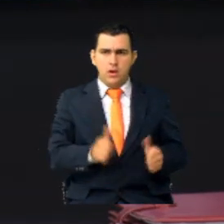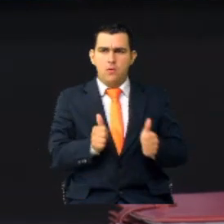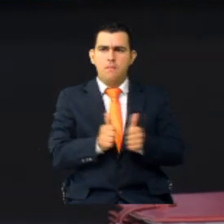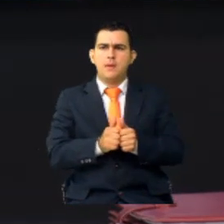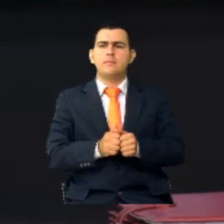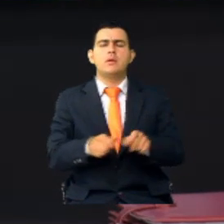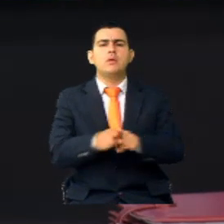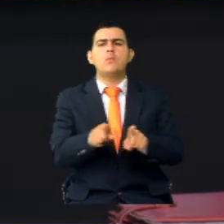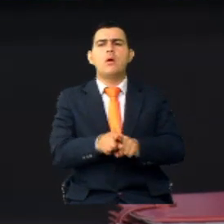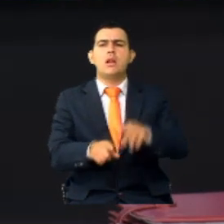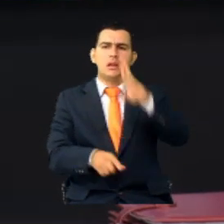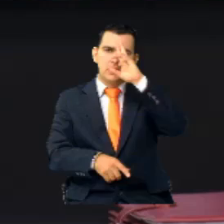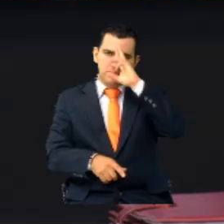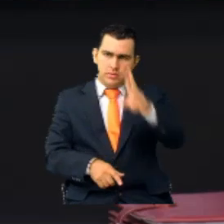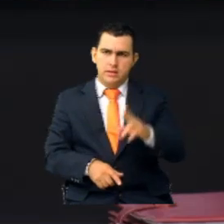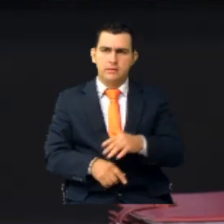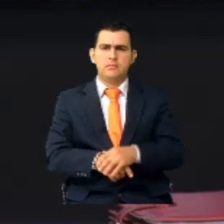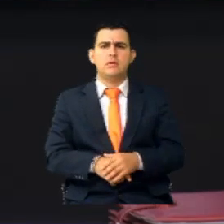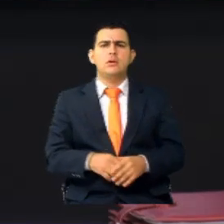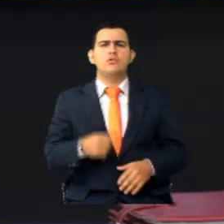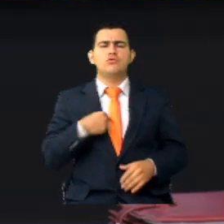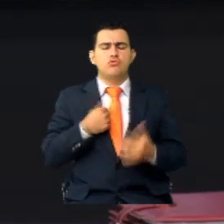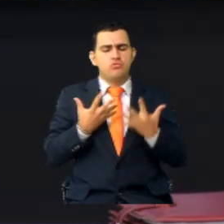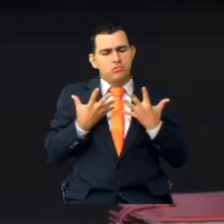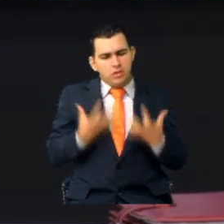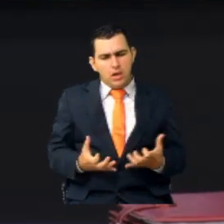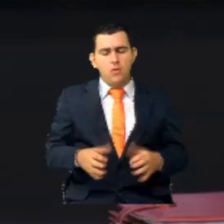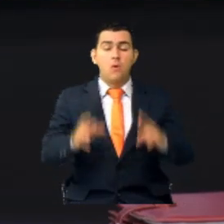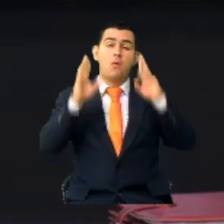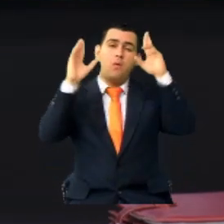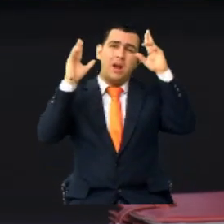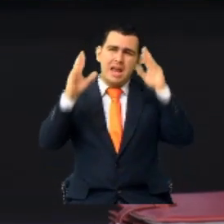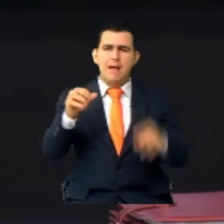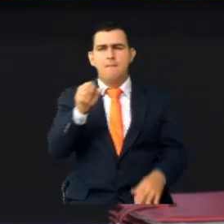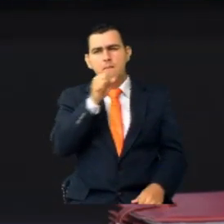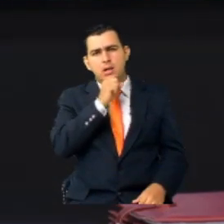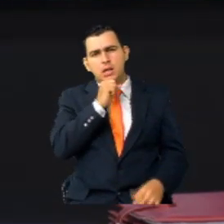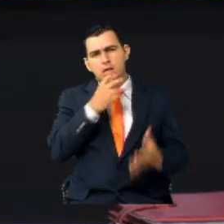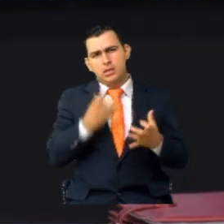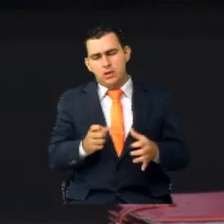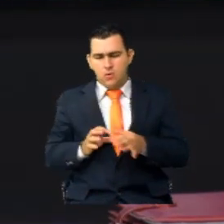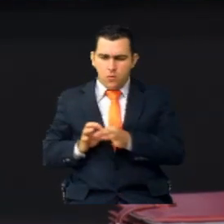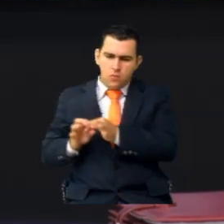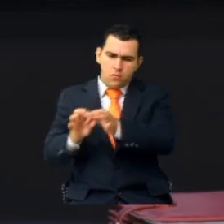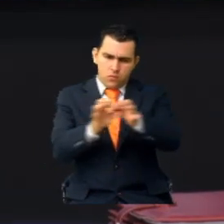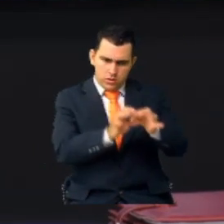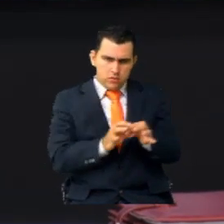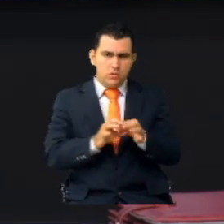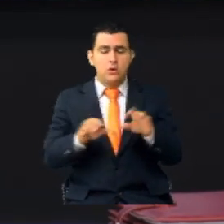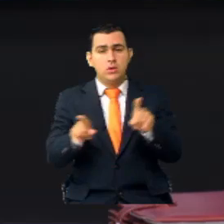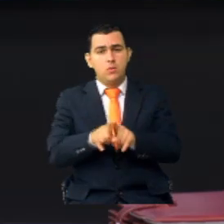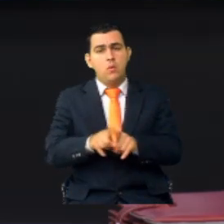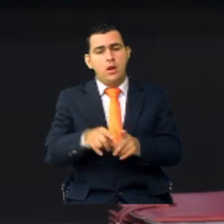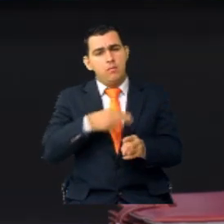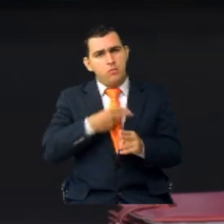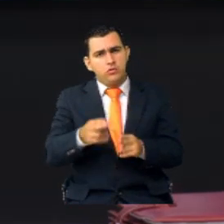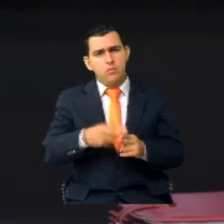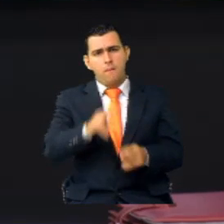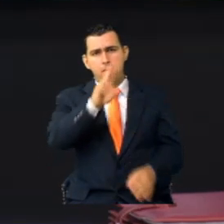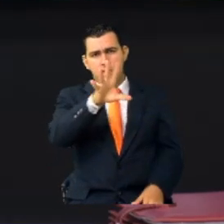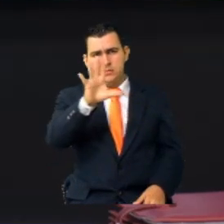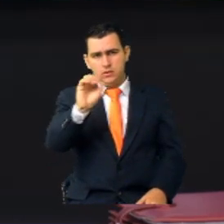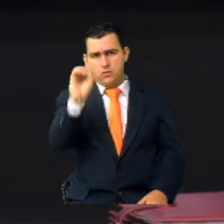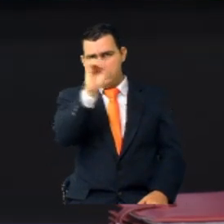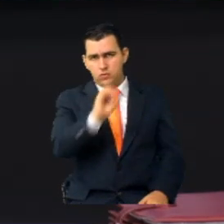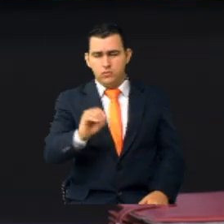ciudad, un hombre que lo que más anhela es ver a Barrancabermeja unida, porque soy convencido que el 25 de octubre, la